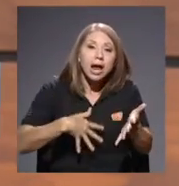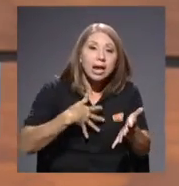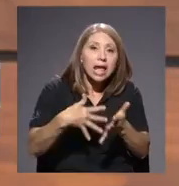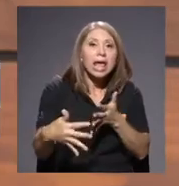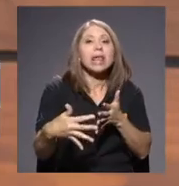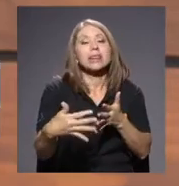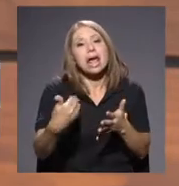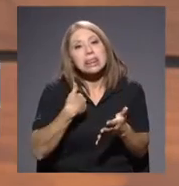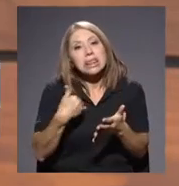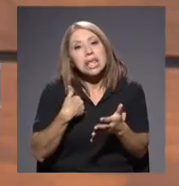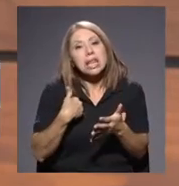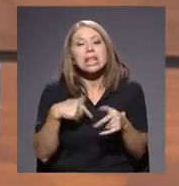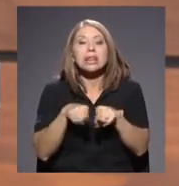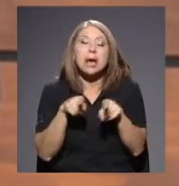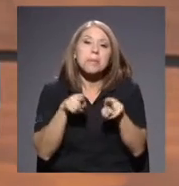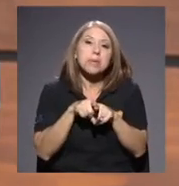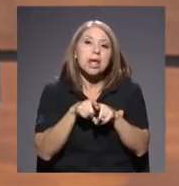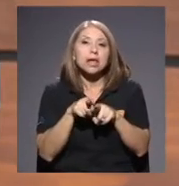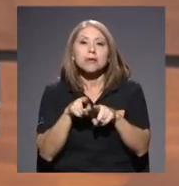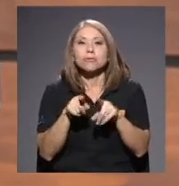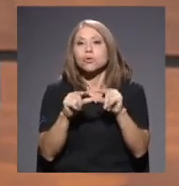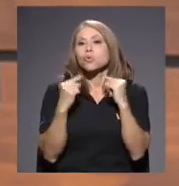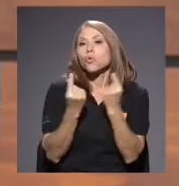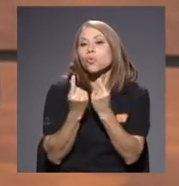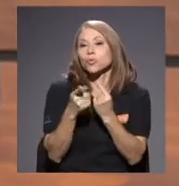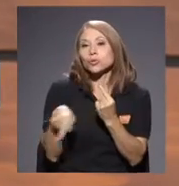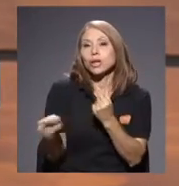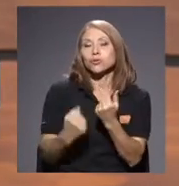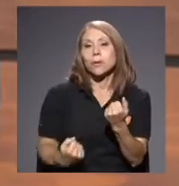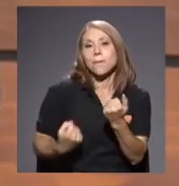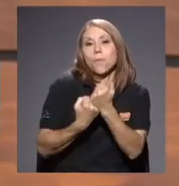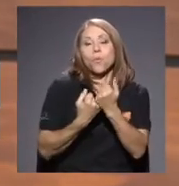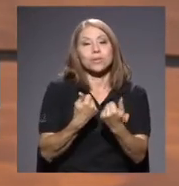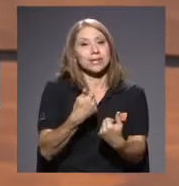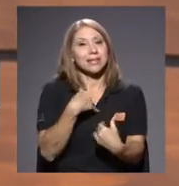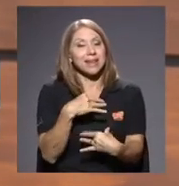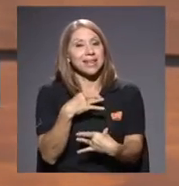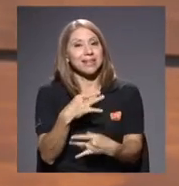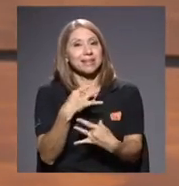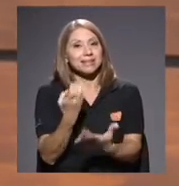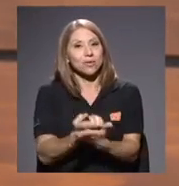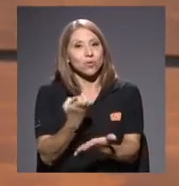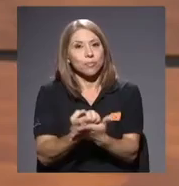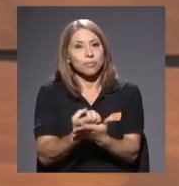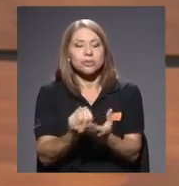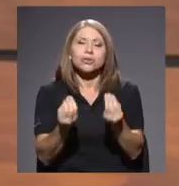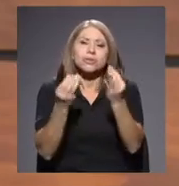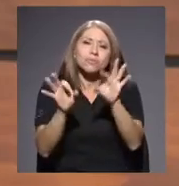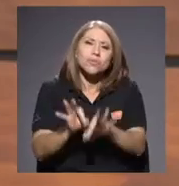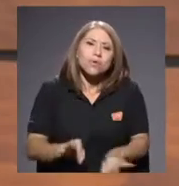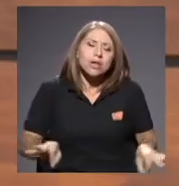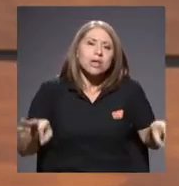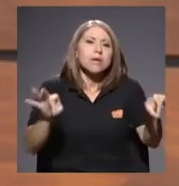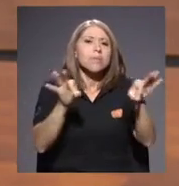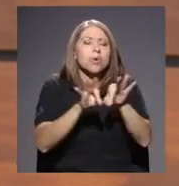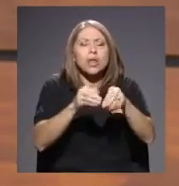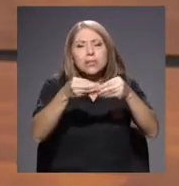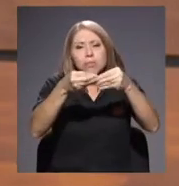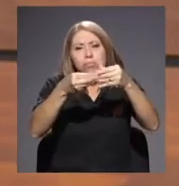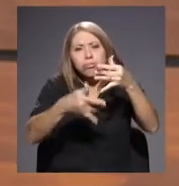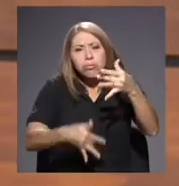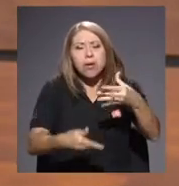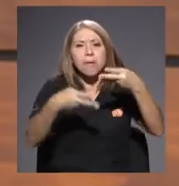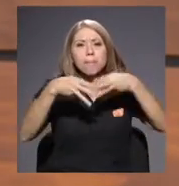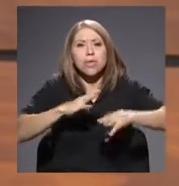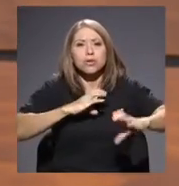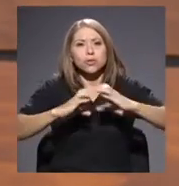simpatías político-partidarias, sus intereses económicos, ¿sí? Entonces, es muy importante la pluralidad de medios. Yo aquí quiero recordar